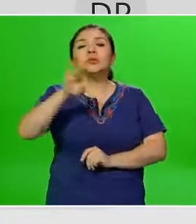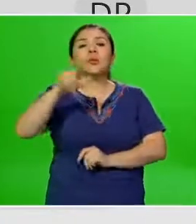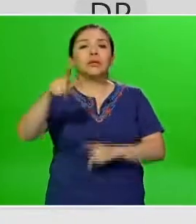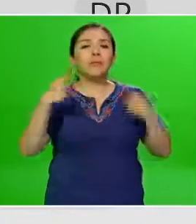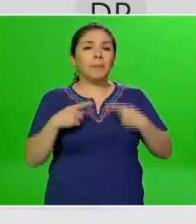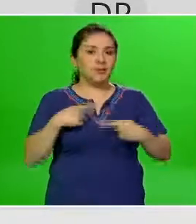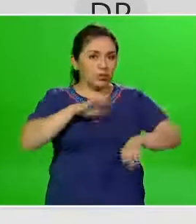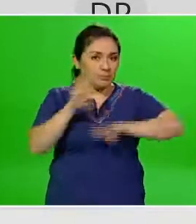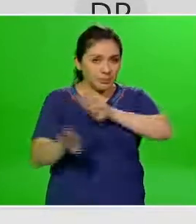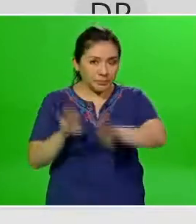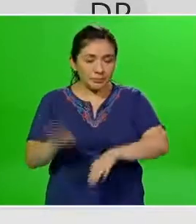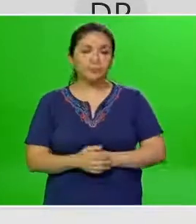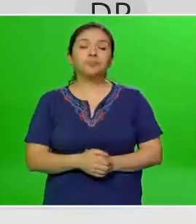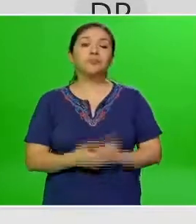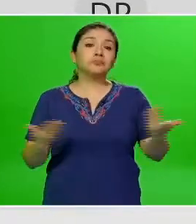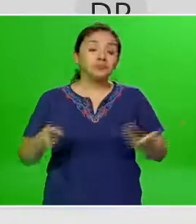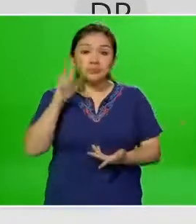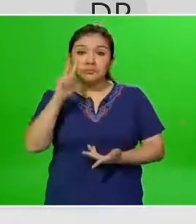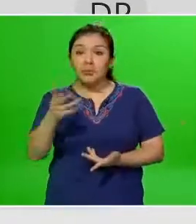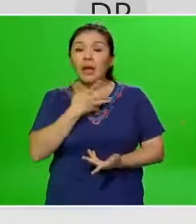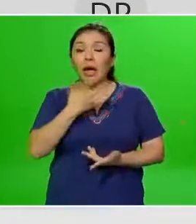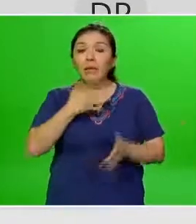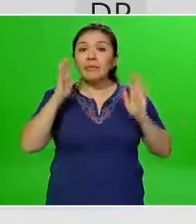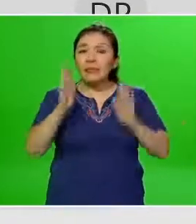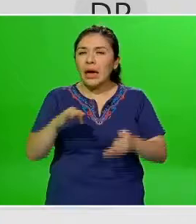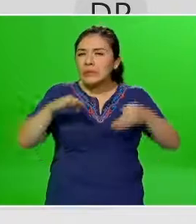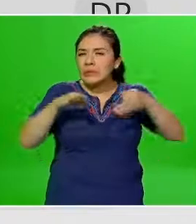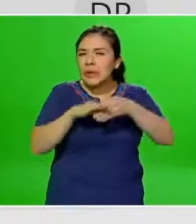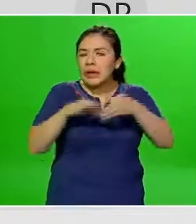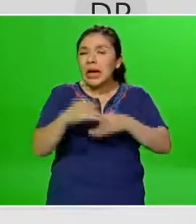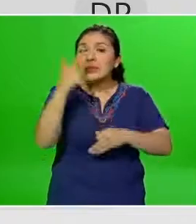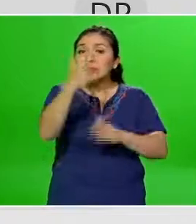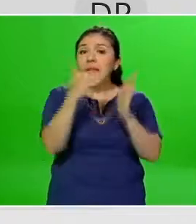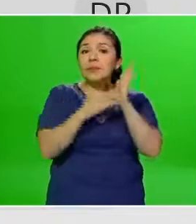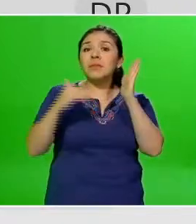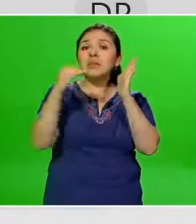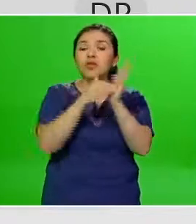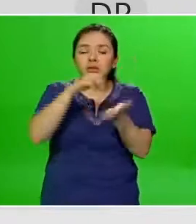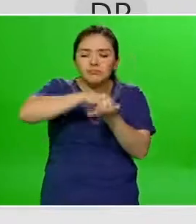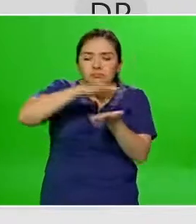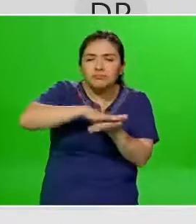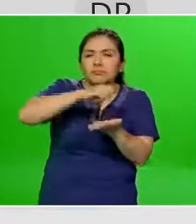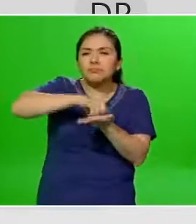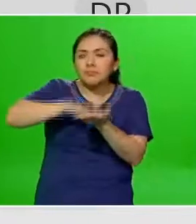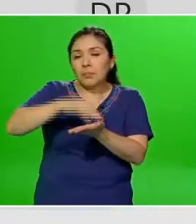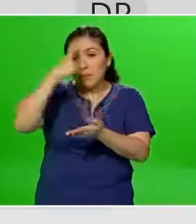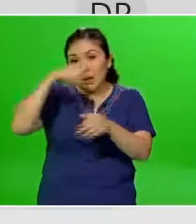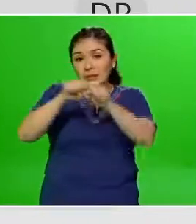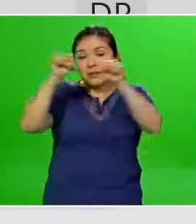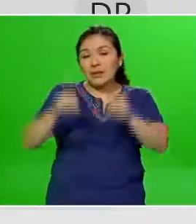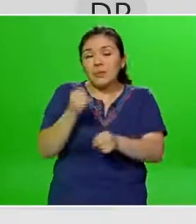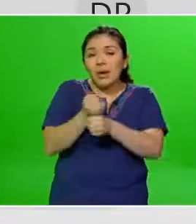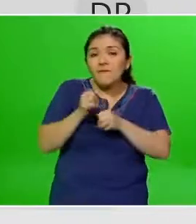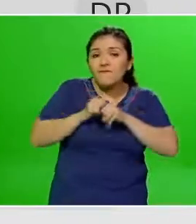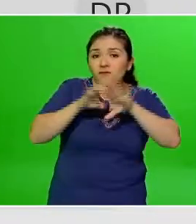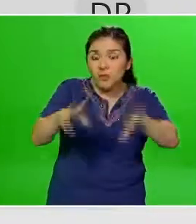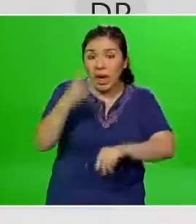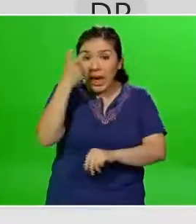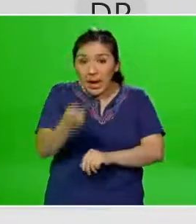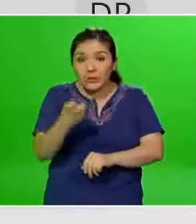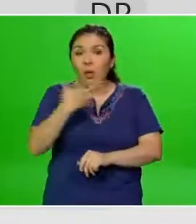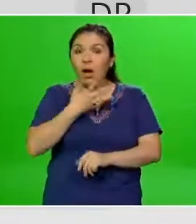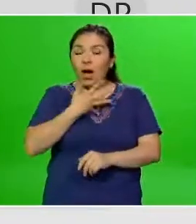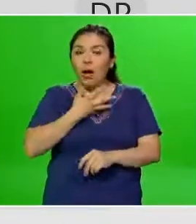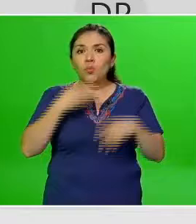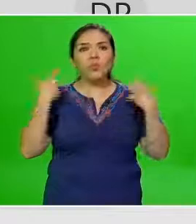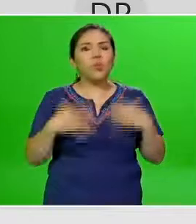221.647. Destacable que tenemos ya casi 7 millones de registros en un sistema de información. Esto da una